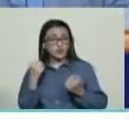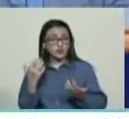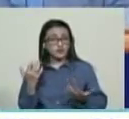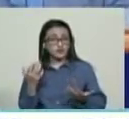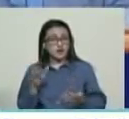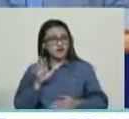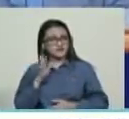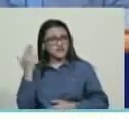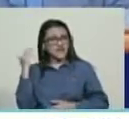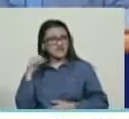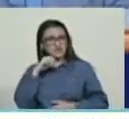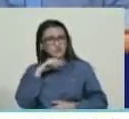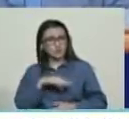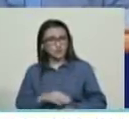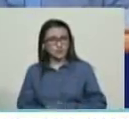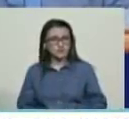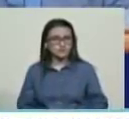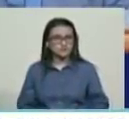Cuarta República.